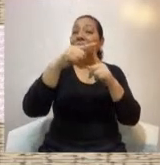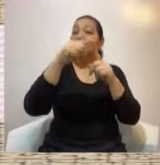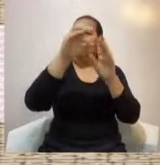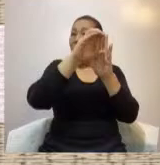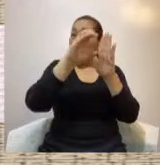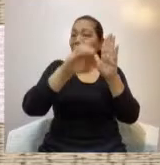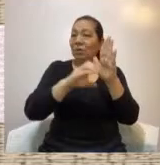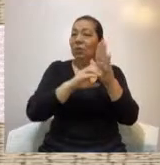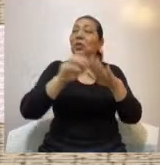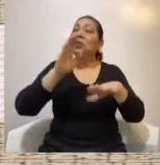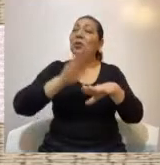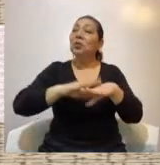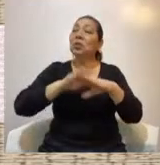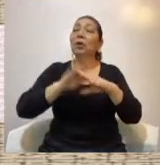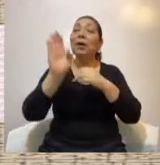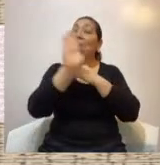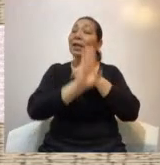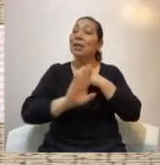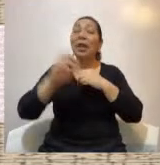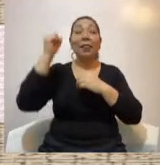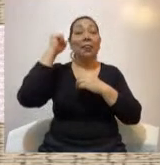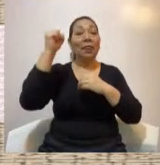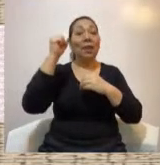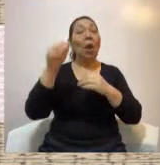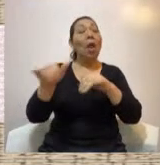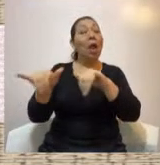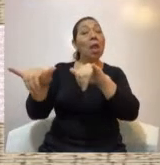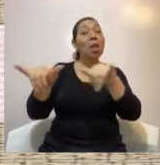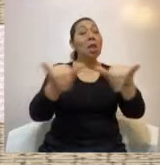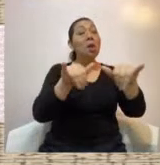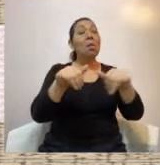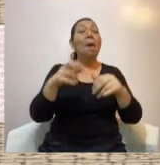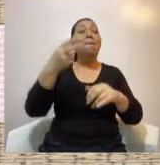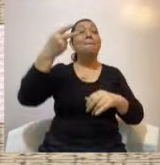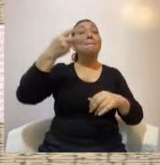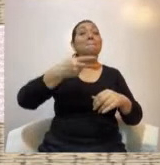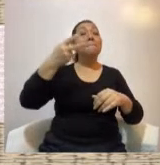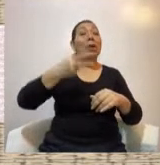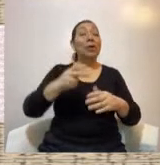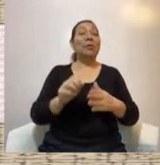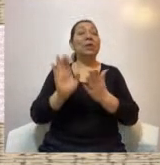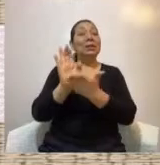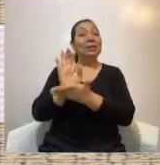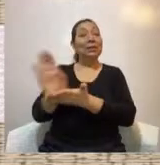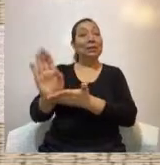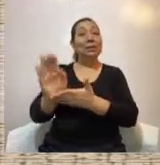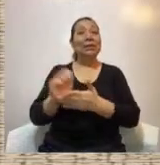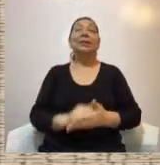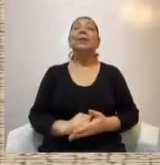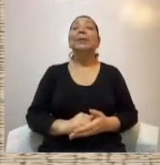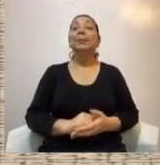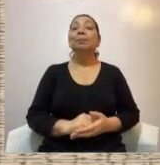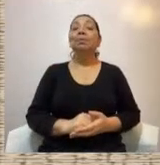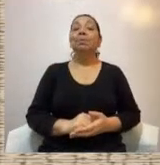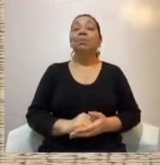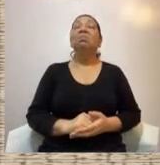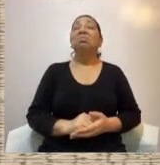el Tribunal Constitucional sobre la garantía del derecho a la igualdad y prohibición de